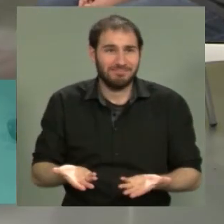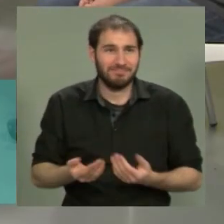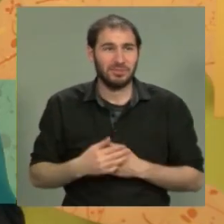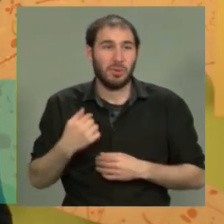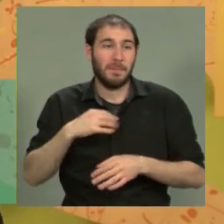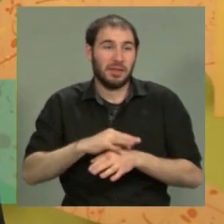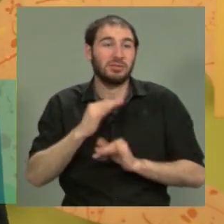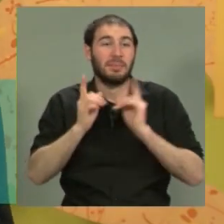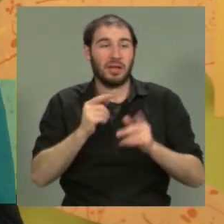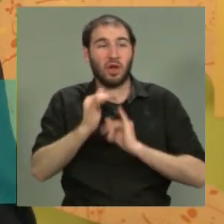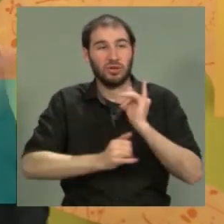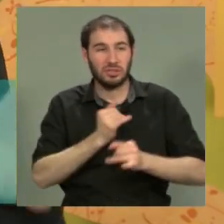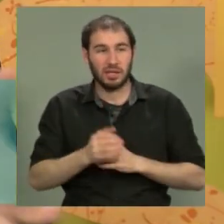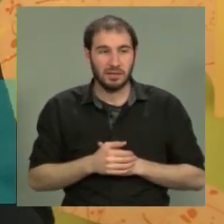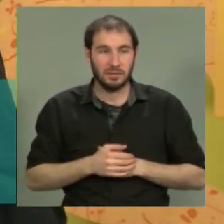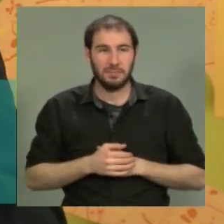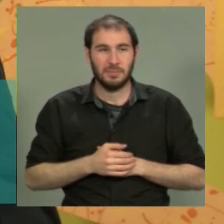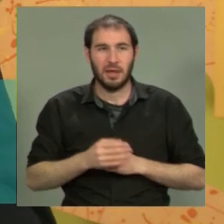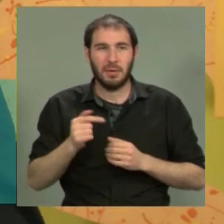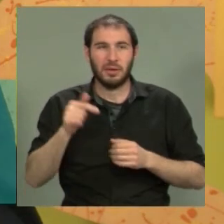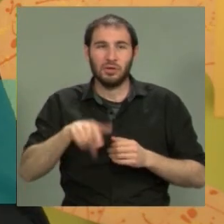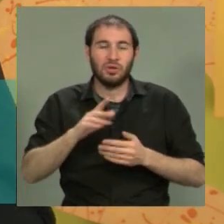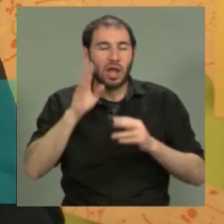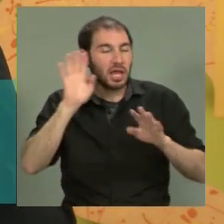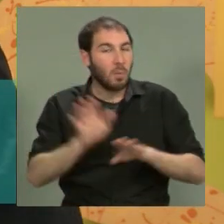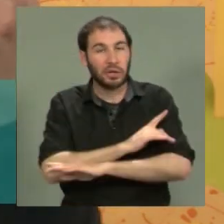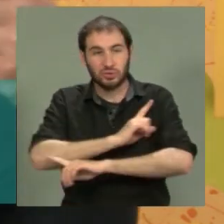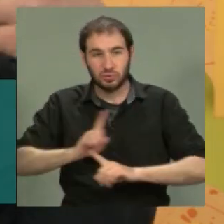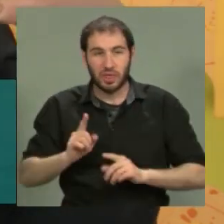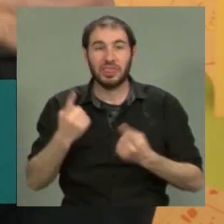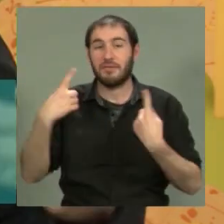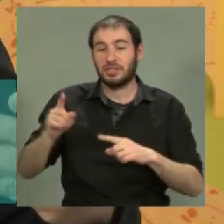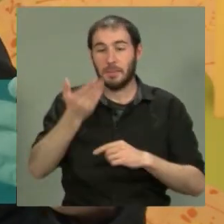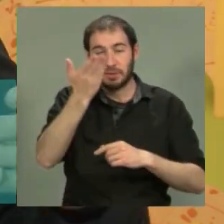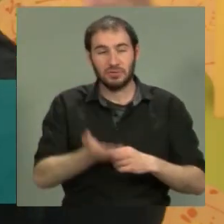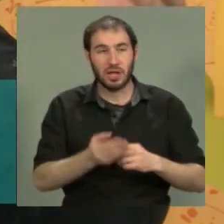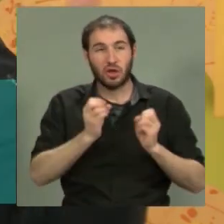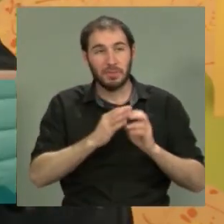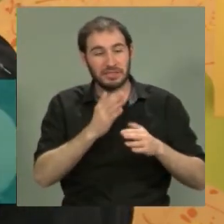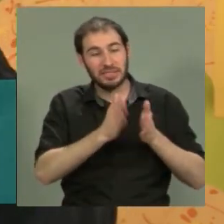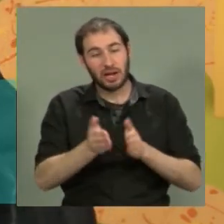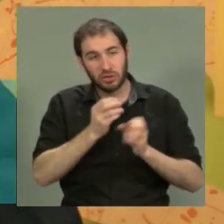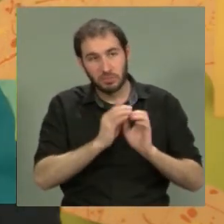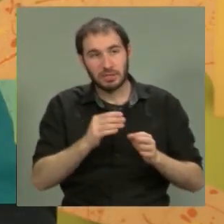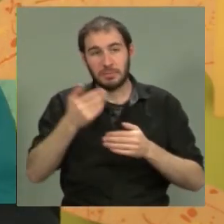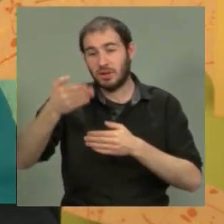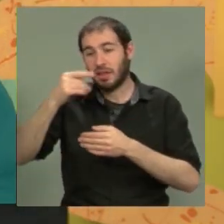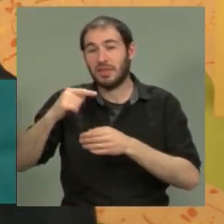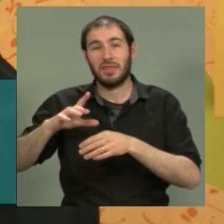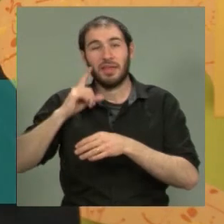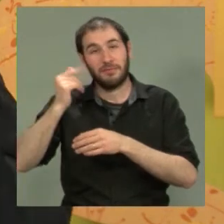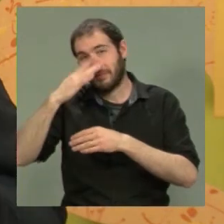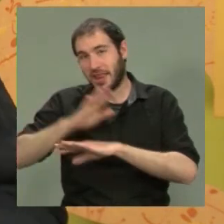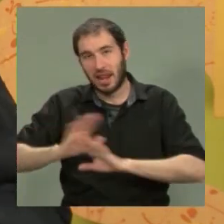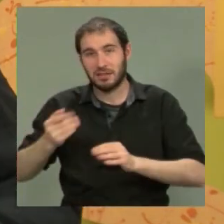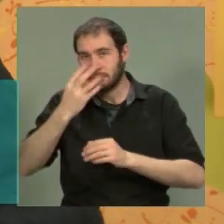O sea, plantearlo también desde ese lugar para que no cometamos errores. No es lo mismo el paciente que empieza con el diagnóstico, con el paciente ya al final de sus días, cuando